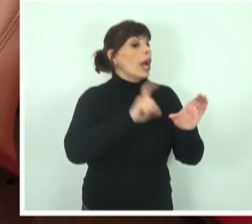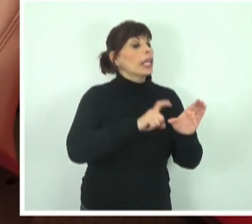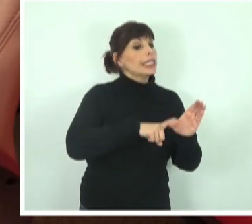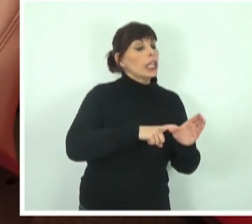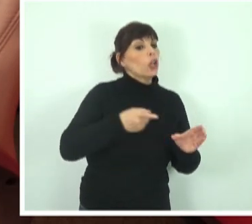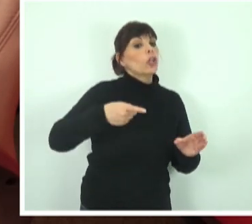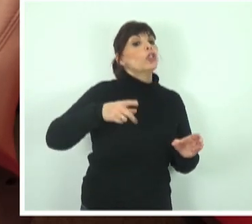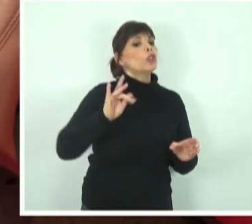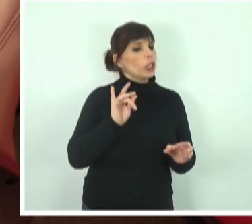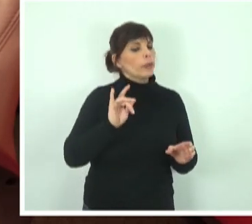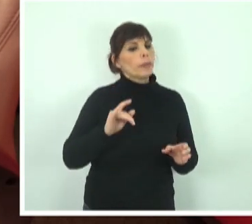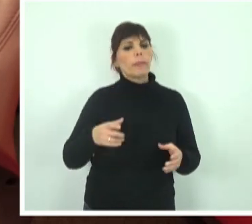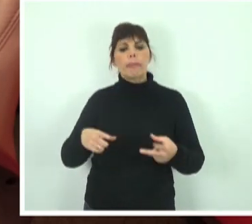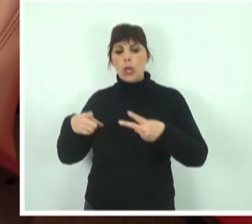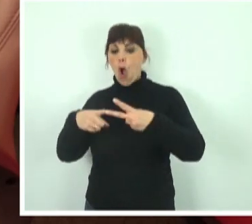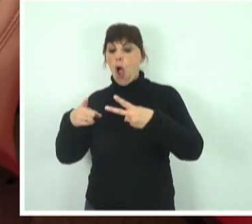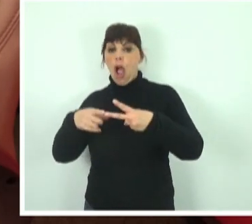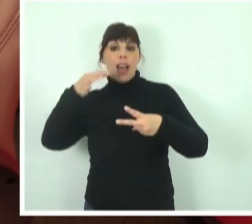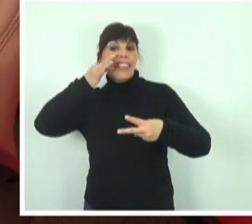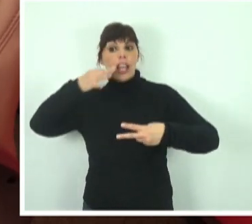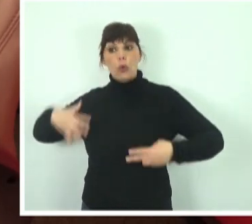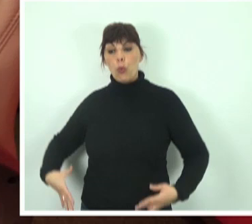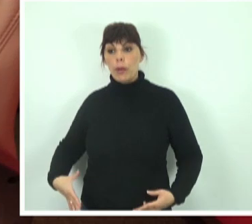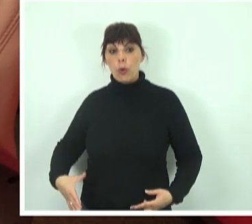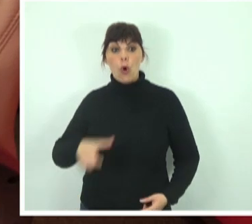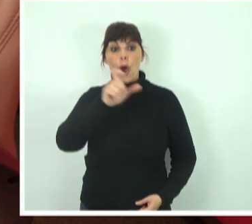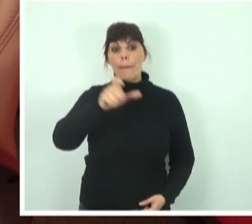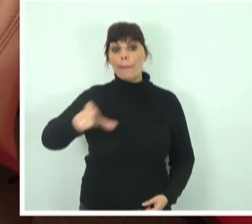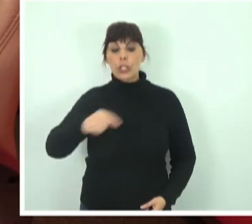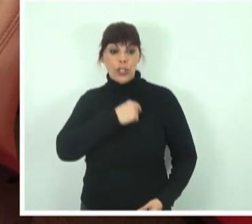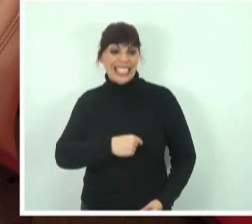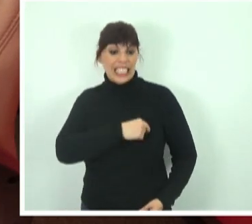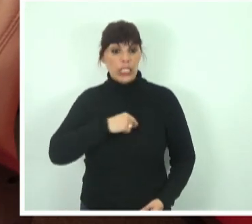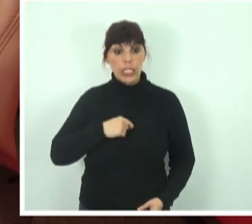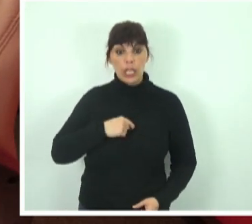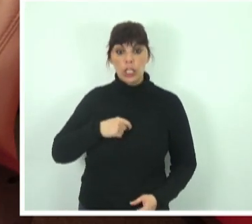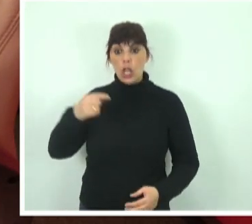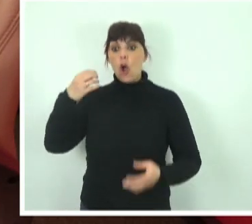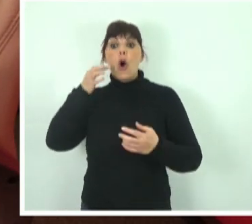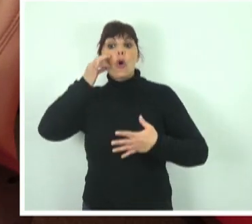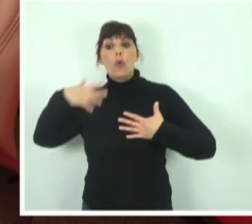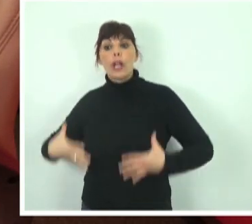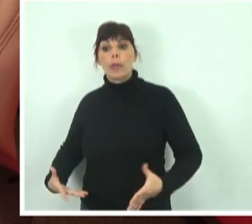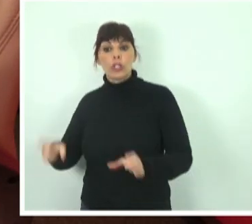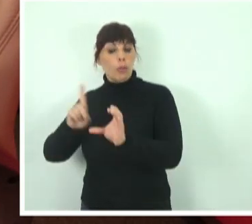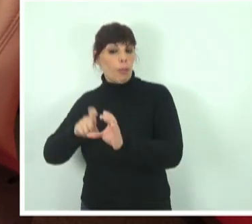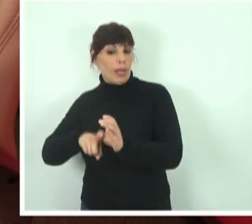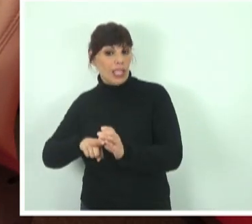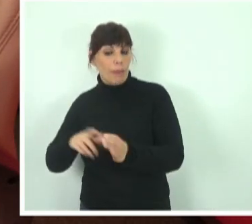No. ¿Por qué? Porque para ser parte del cuerpo de Jesucristo,